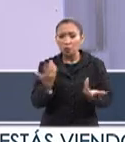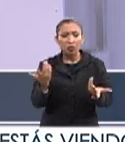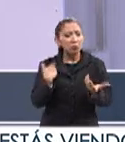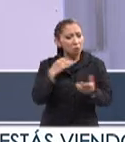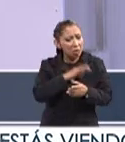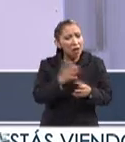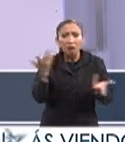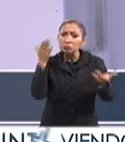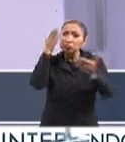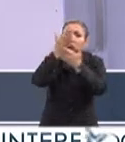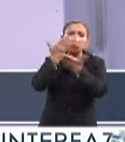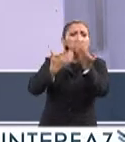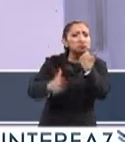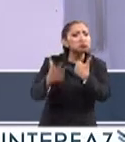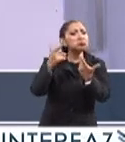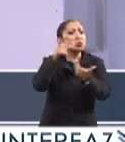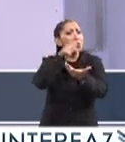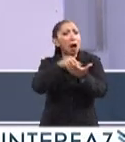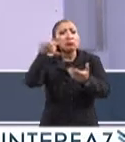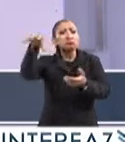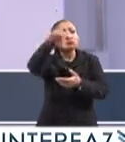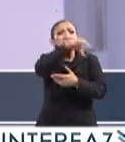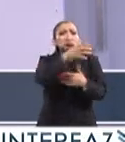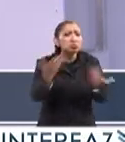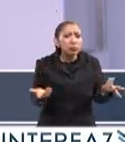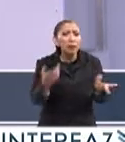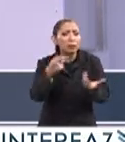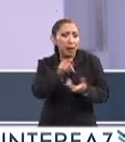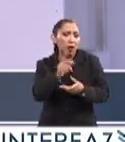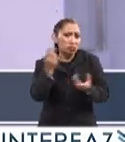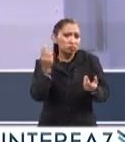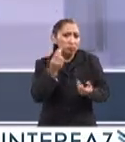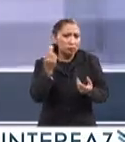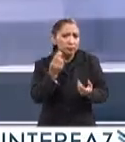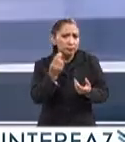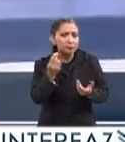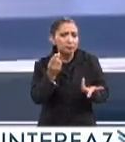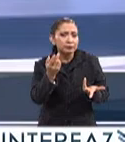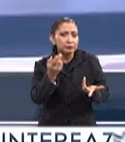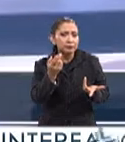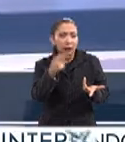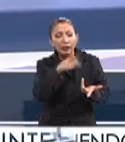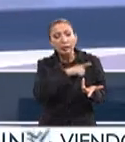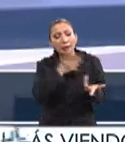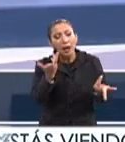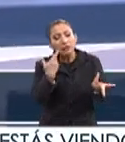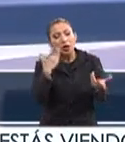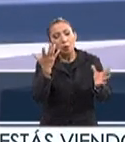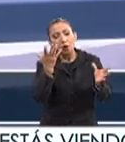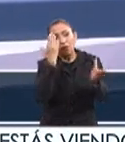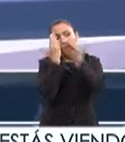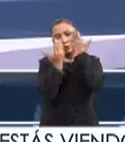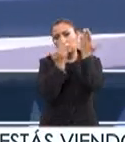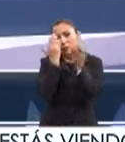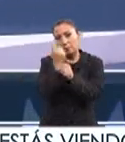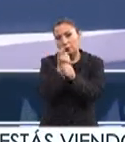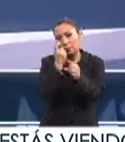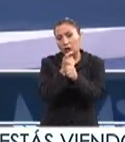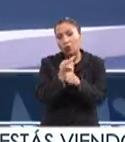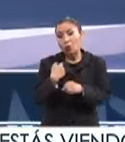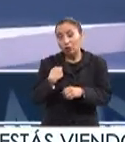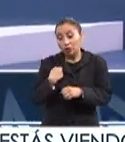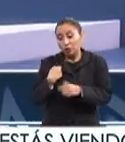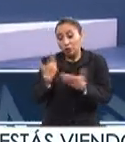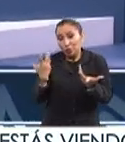mismas posibilidades de ocupar los espacios, pero que sí necesariamente tiene que haber una formación. Claro. Entonces, cuando tú